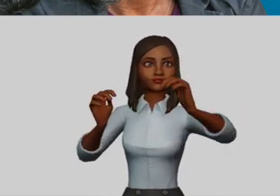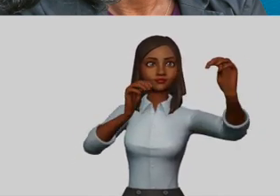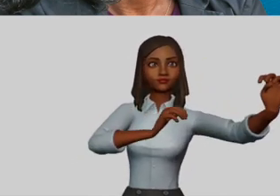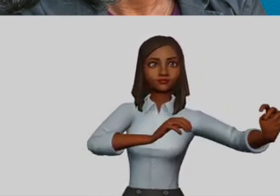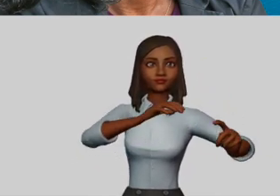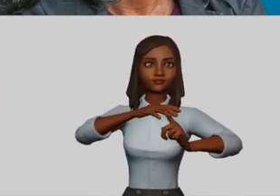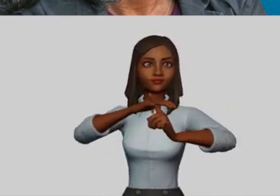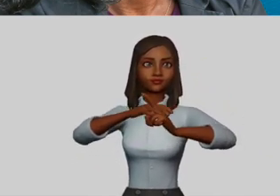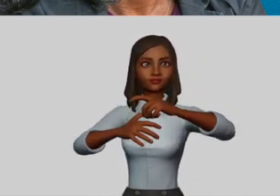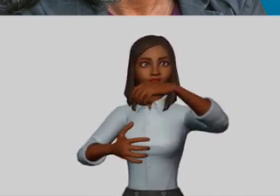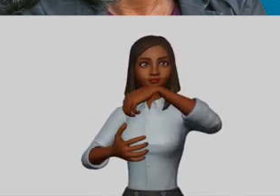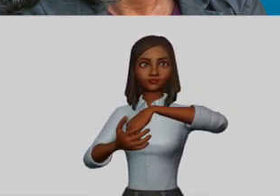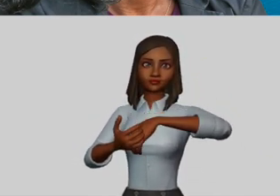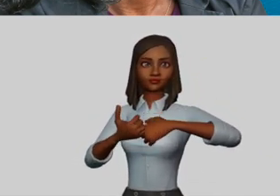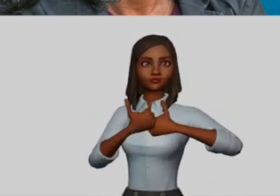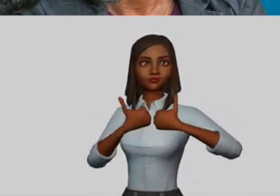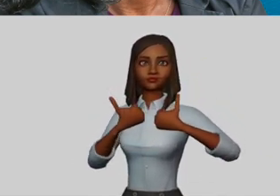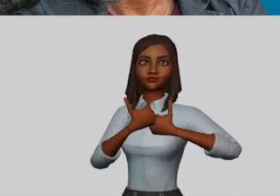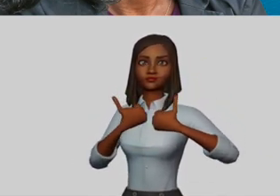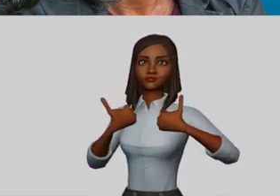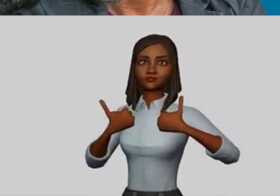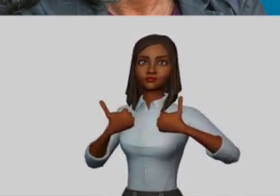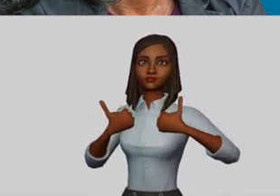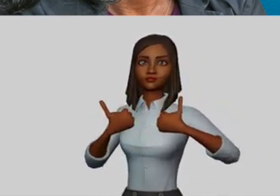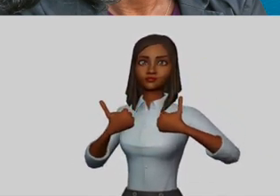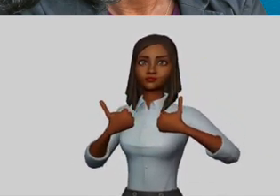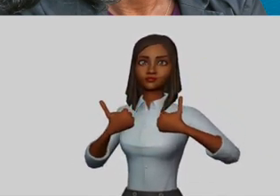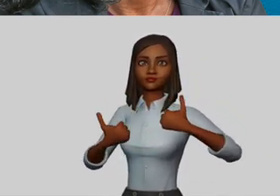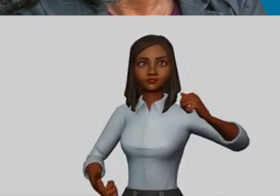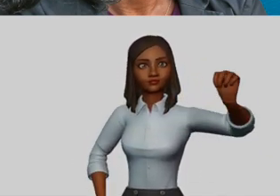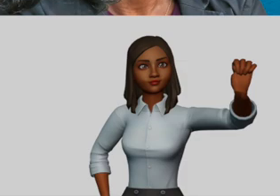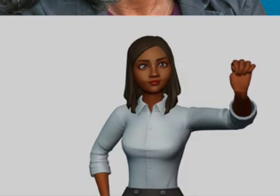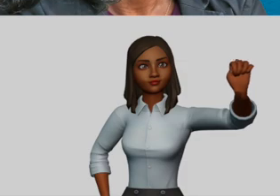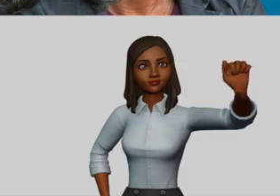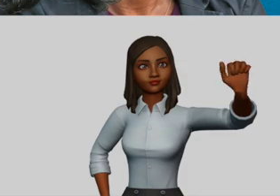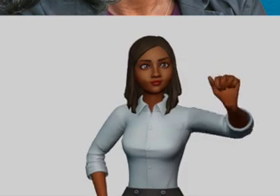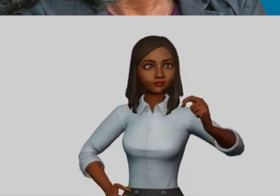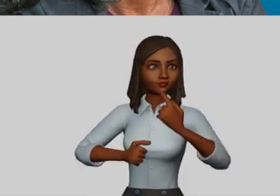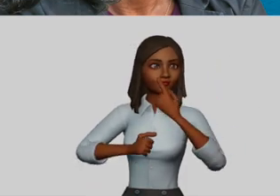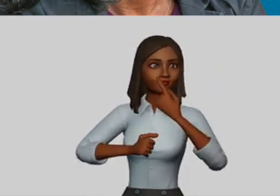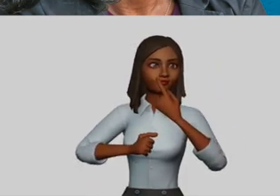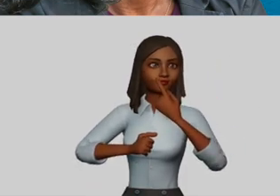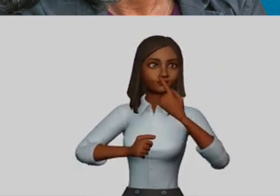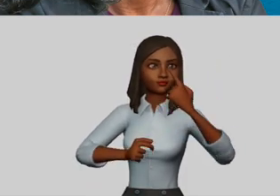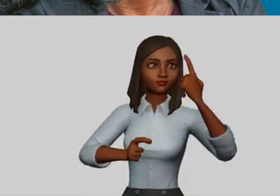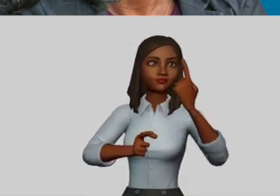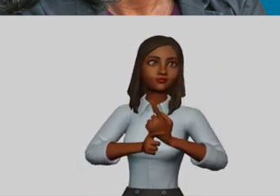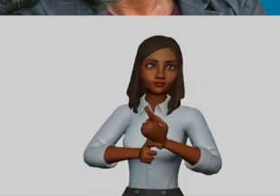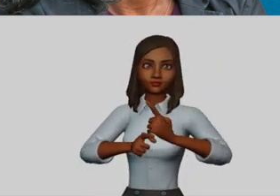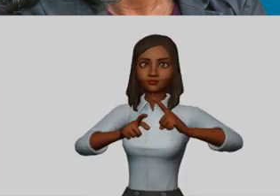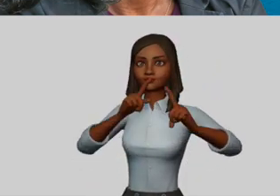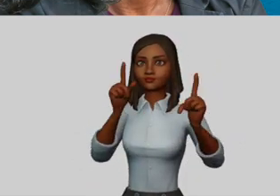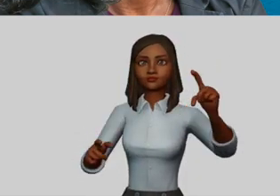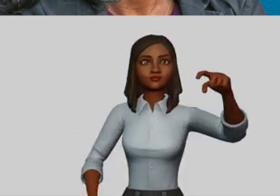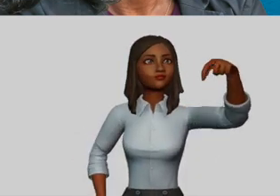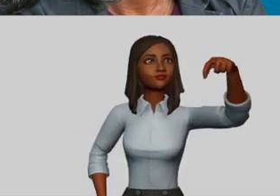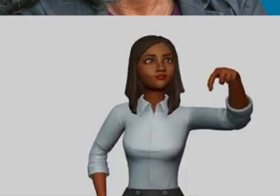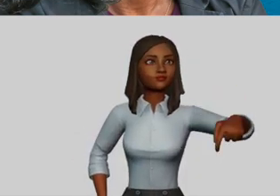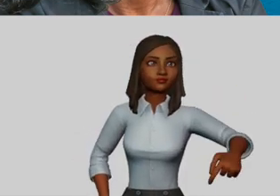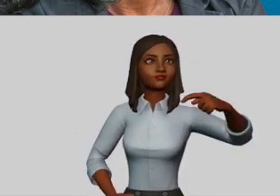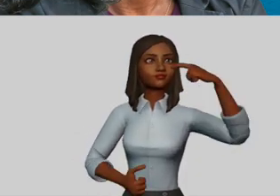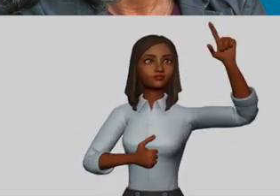Entonces, imagínate, si nosotros tengamos que, cada vez que alguien está hablando, tengamos que tenerle punto a un traductor, pues ya mejor tener el